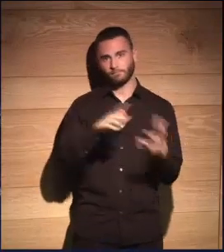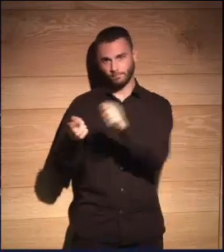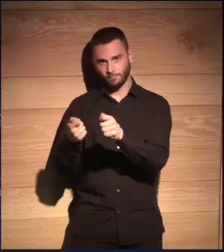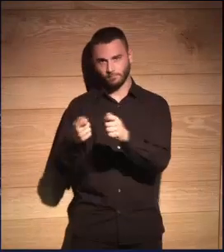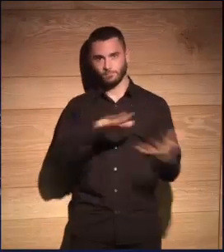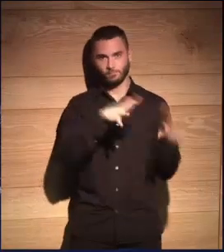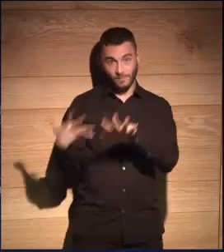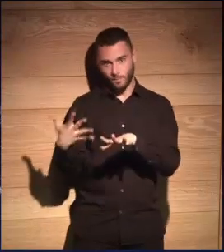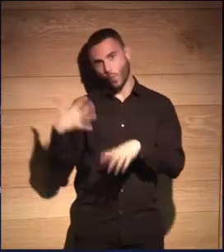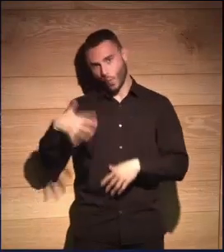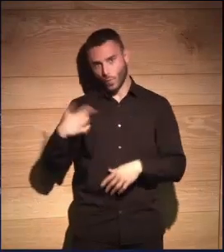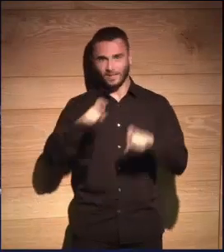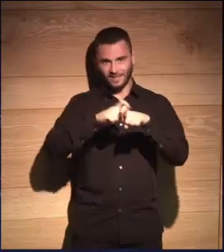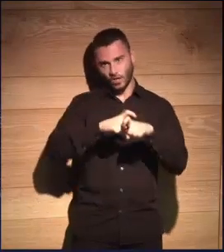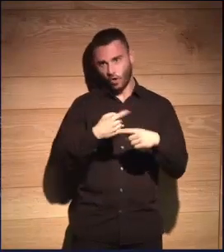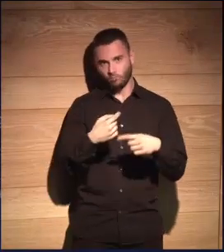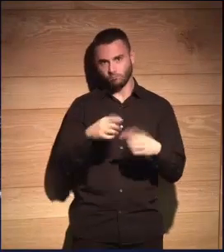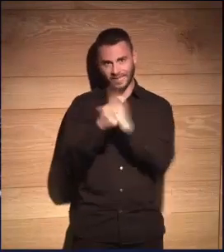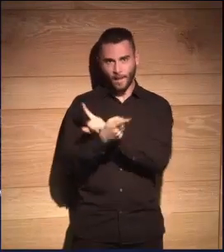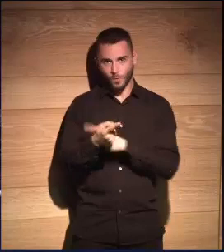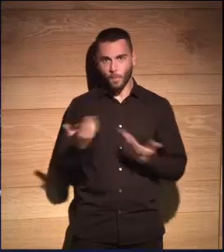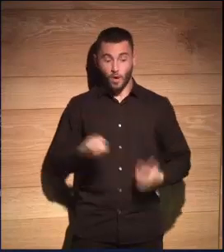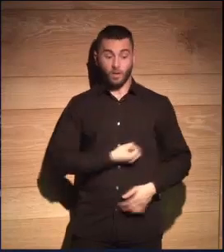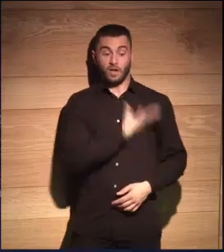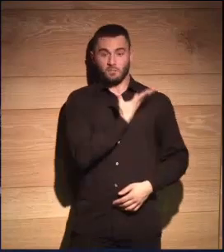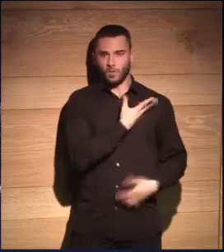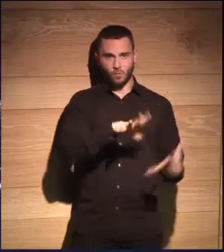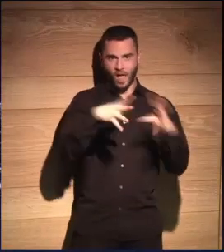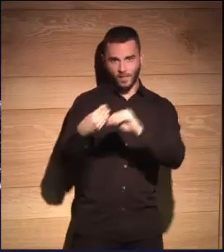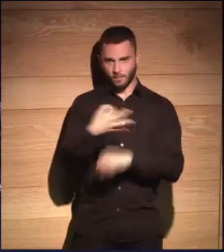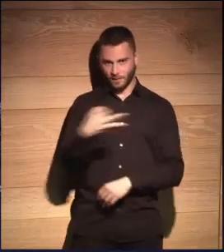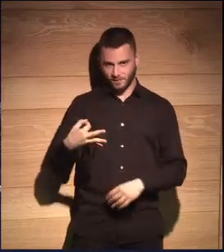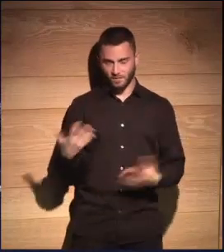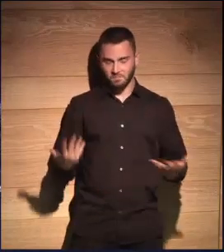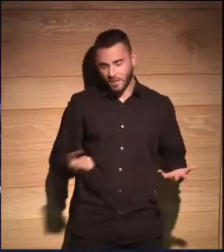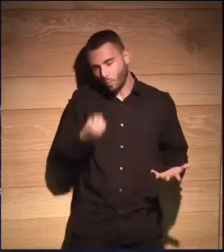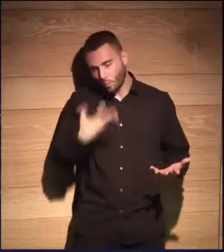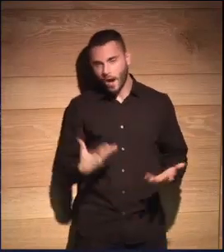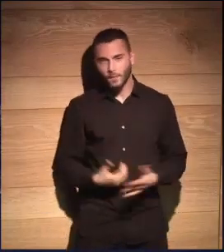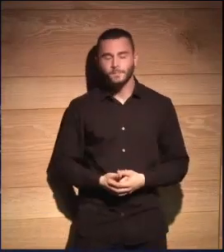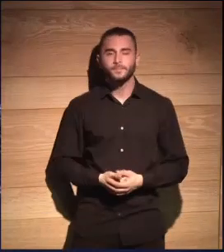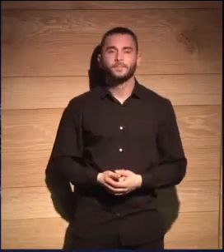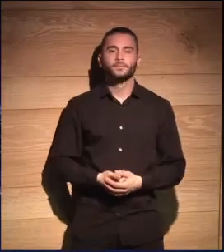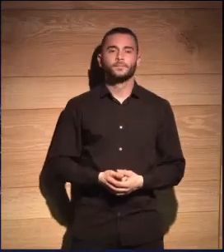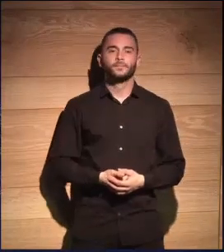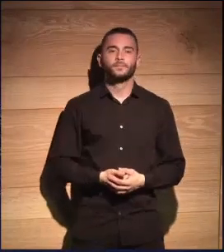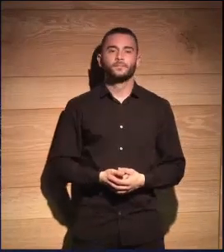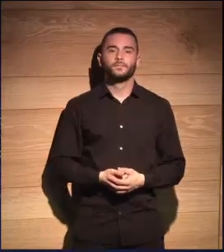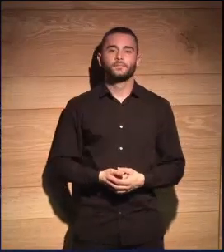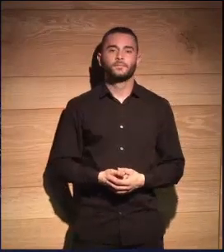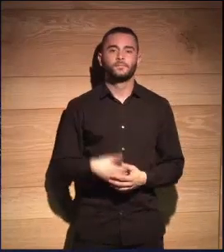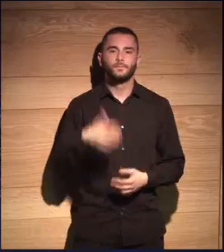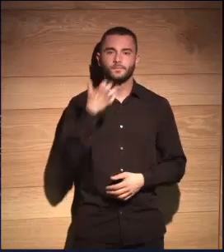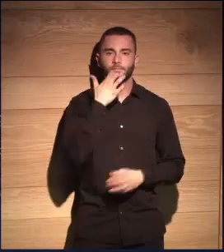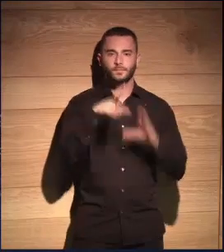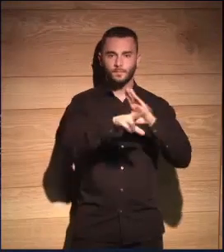cambio muy grande en estilo, aunque creo que el espíritu está muy bien adaptado, como comentábamos antes. Pero bueno, de los... Cuando subes un vídeo